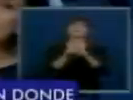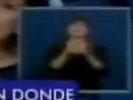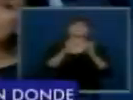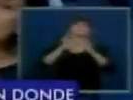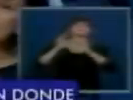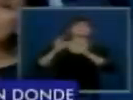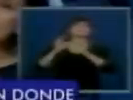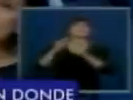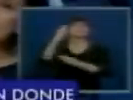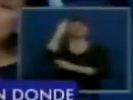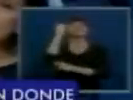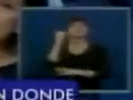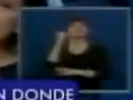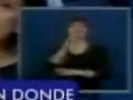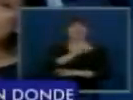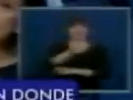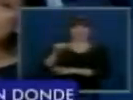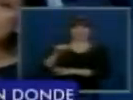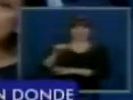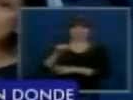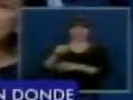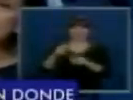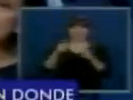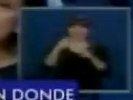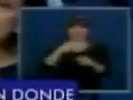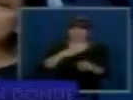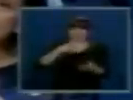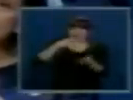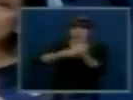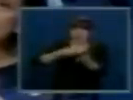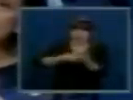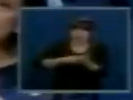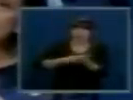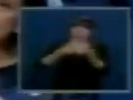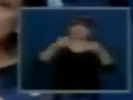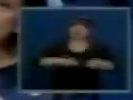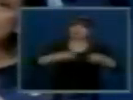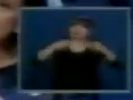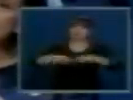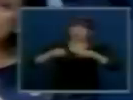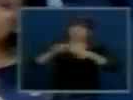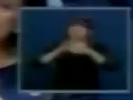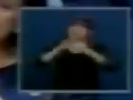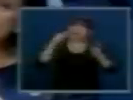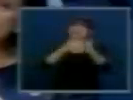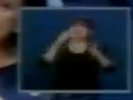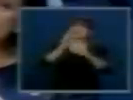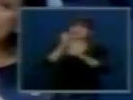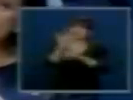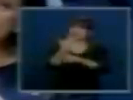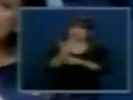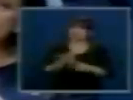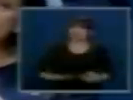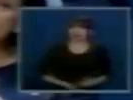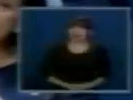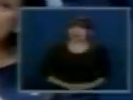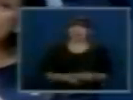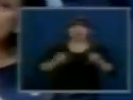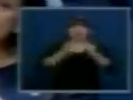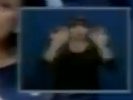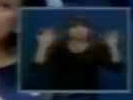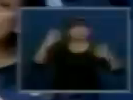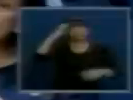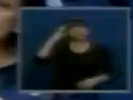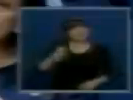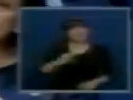principalmente porque tales disfunciones tienen costos y consecuencias sociales. Aunque muchos consideren